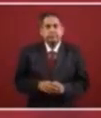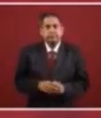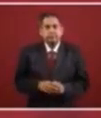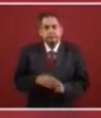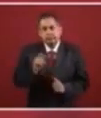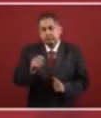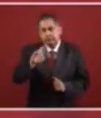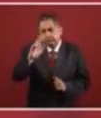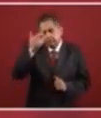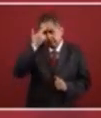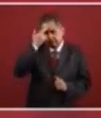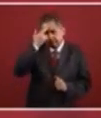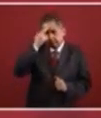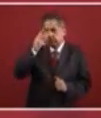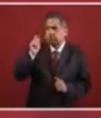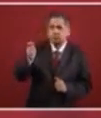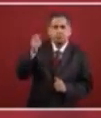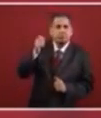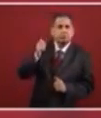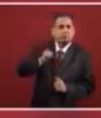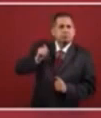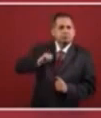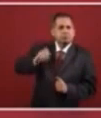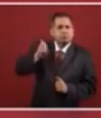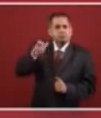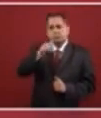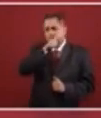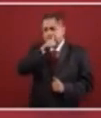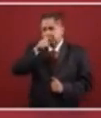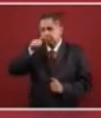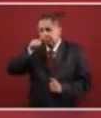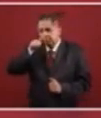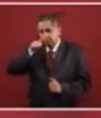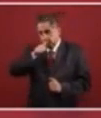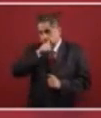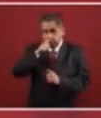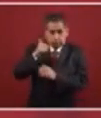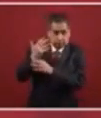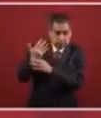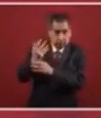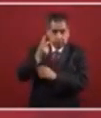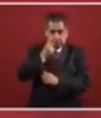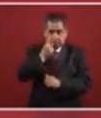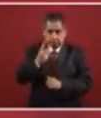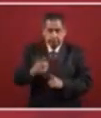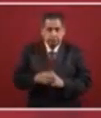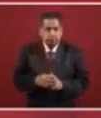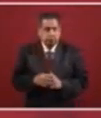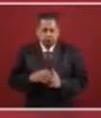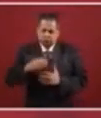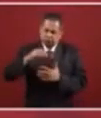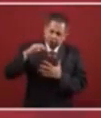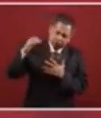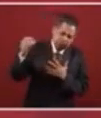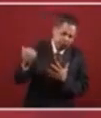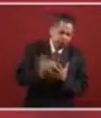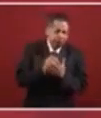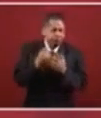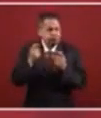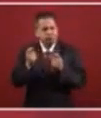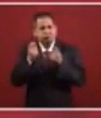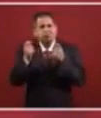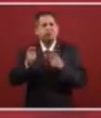que recuerden a juárez que decía que el triunfo de la